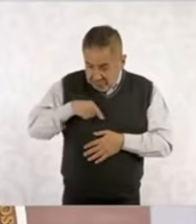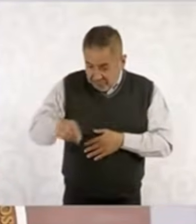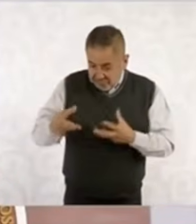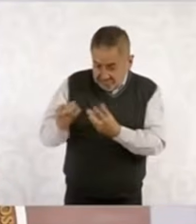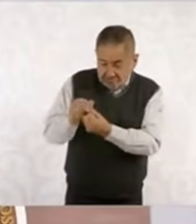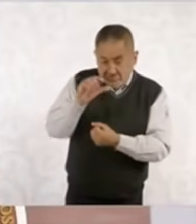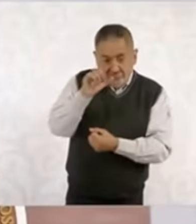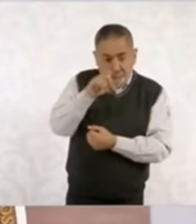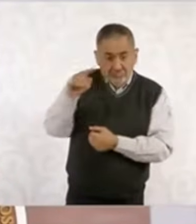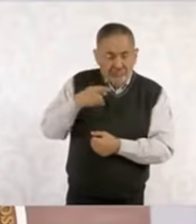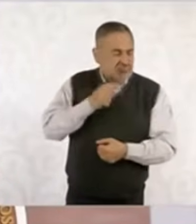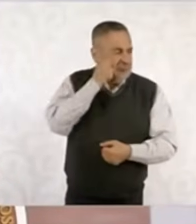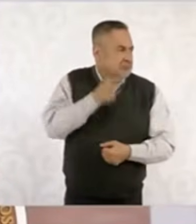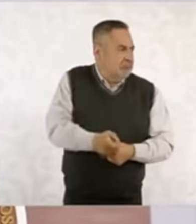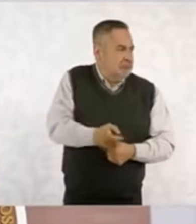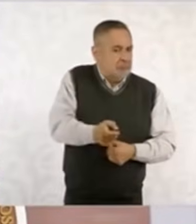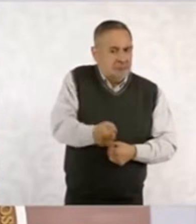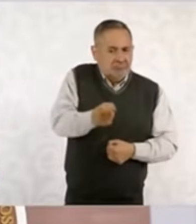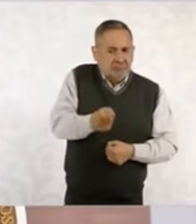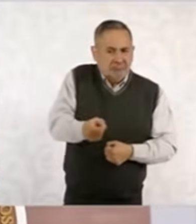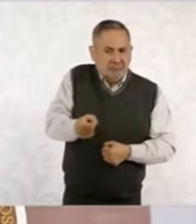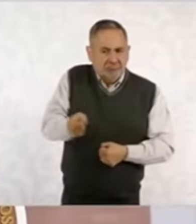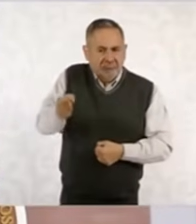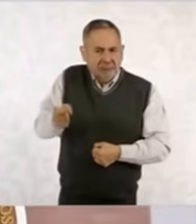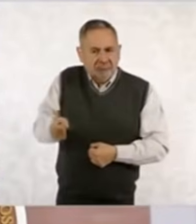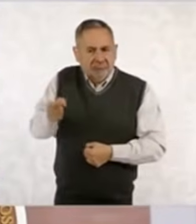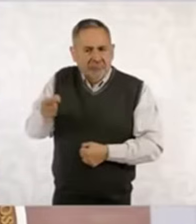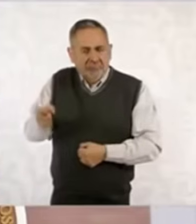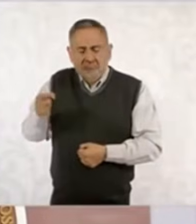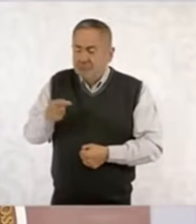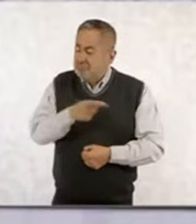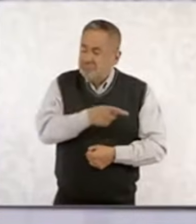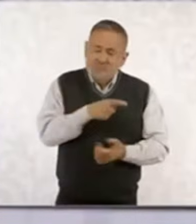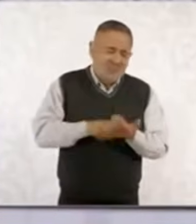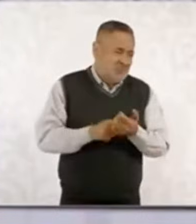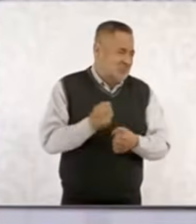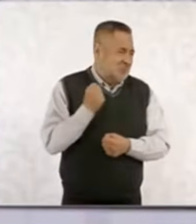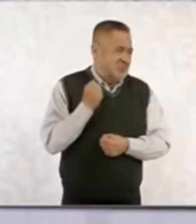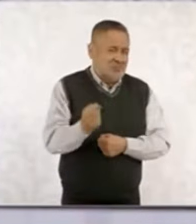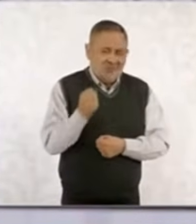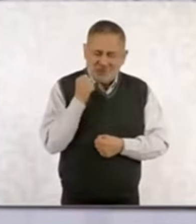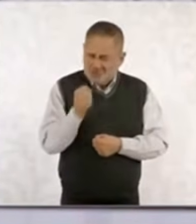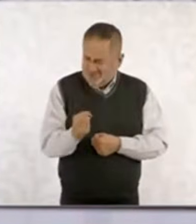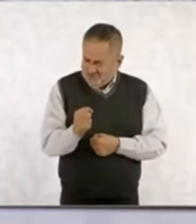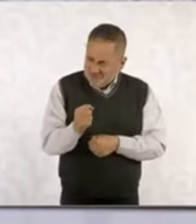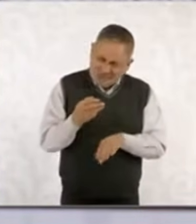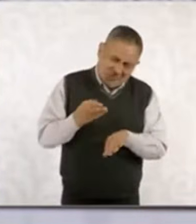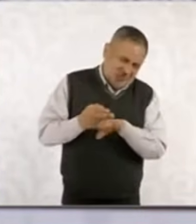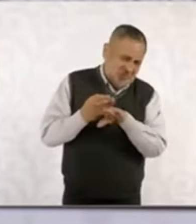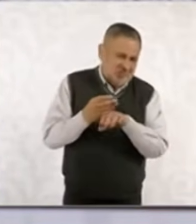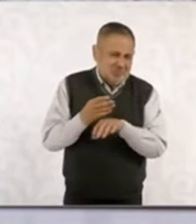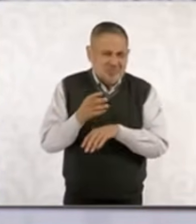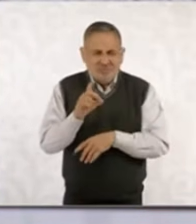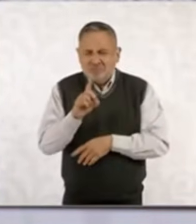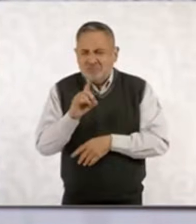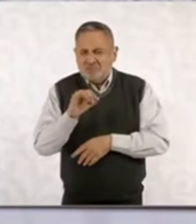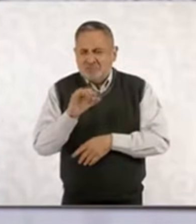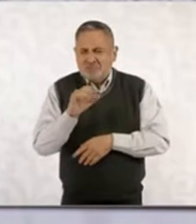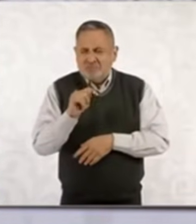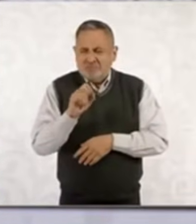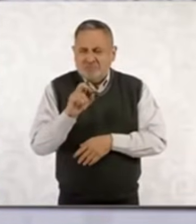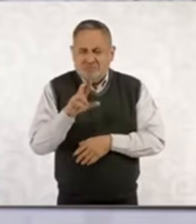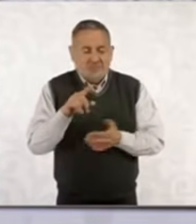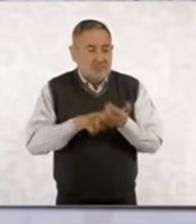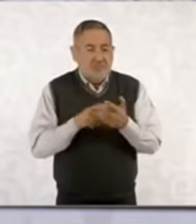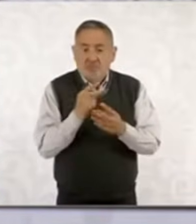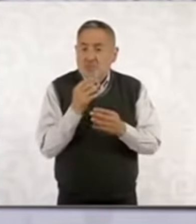Más allá del modelo económico, es decir, un régimen absolutamente autoritario, dictatorial, que duró